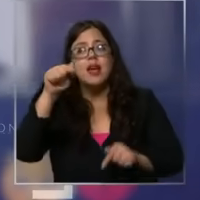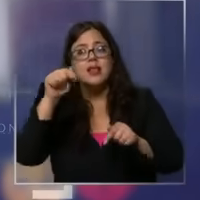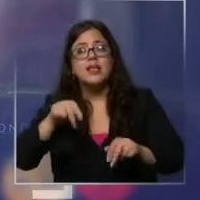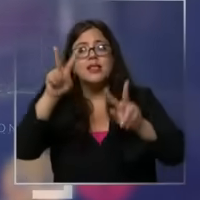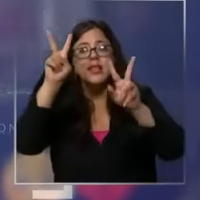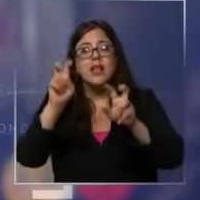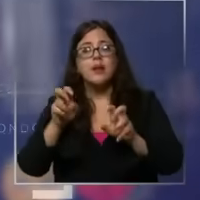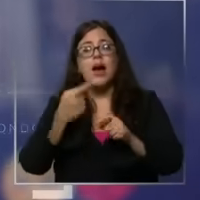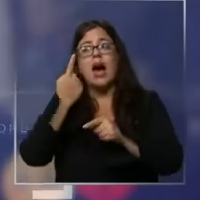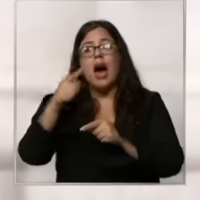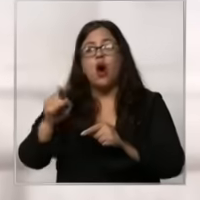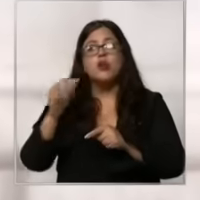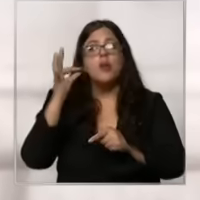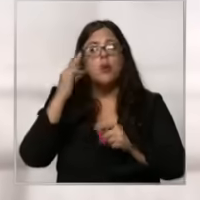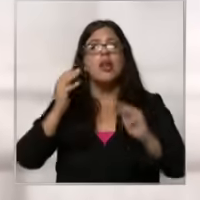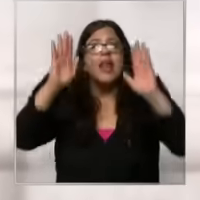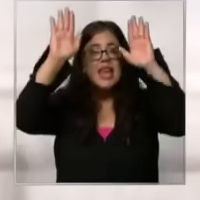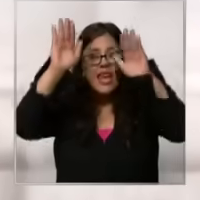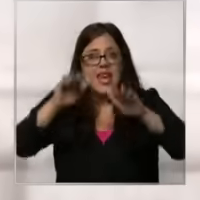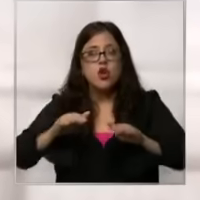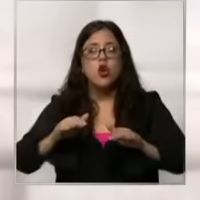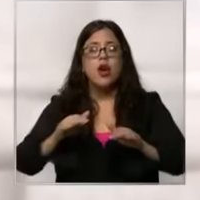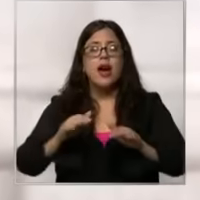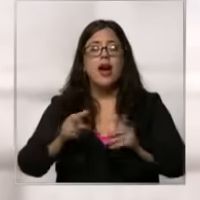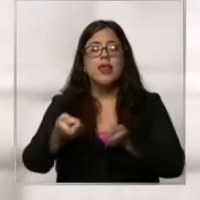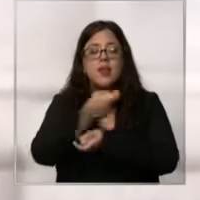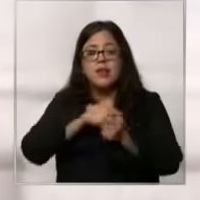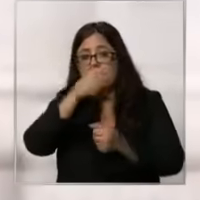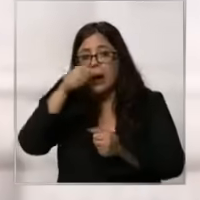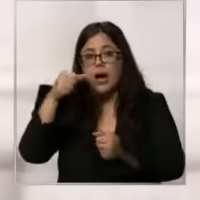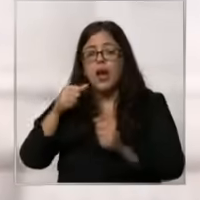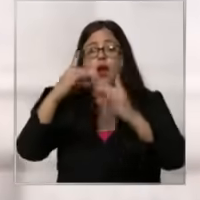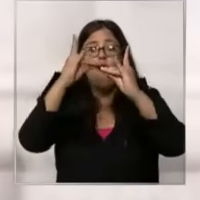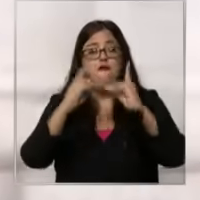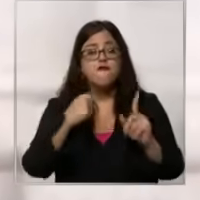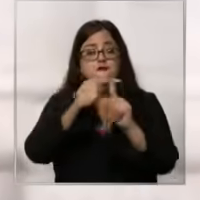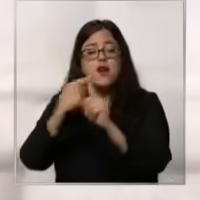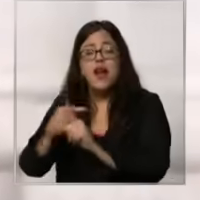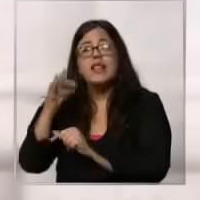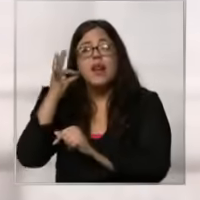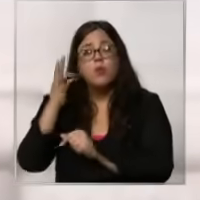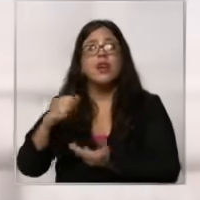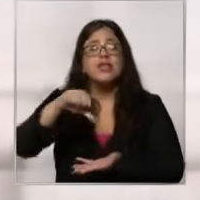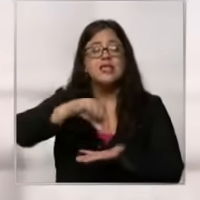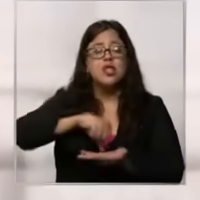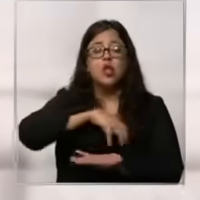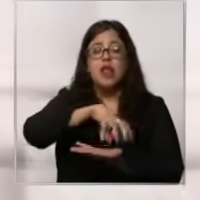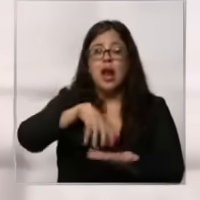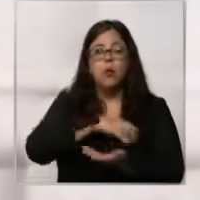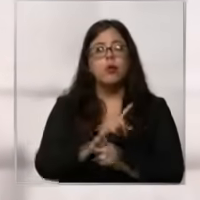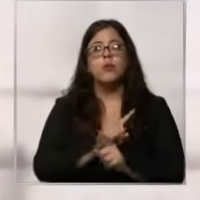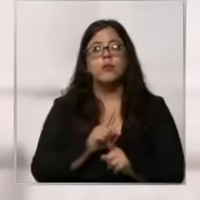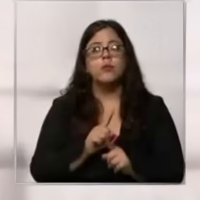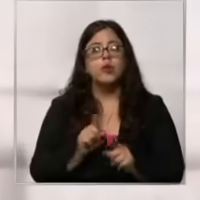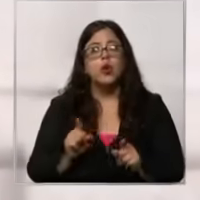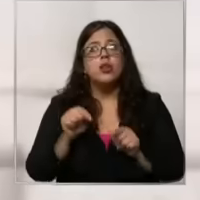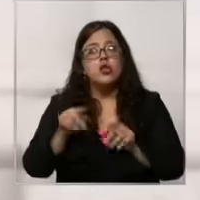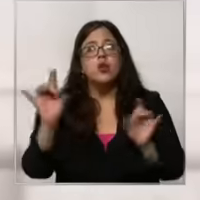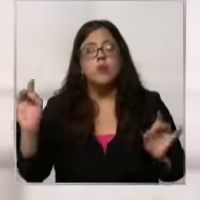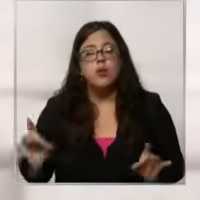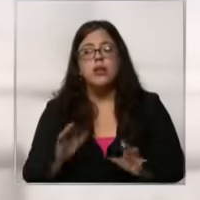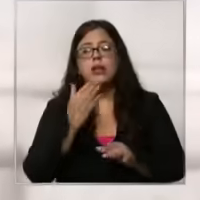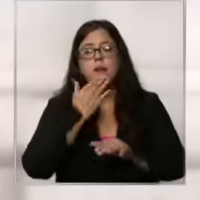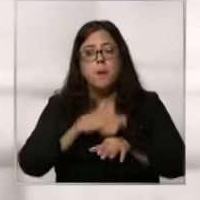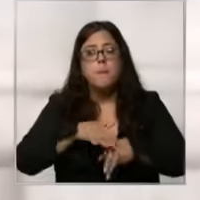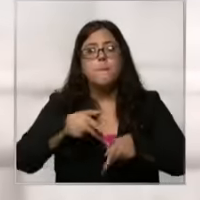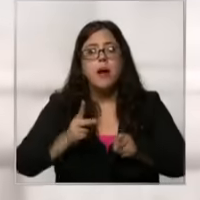otra ídola narco. El funeral de esta líder de la banda fue no en el centro de la comuna, y eso a lo mejor también